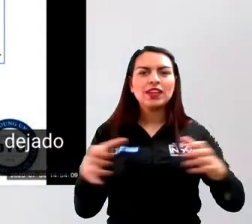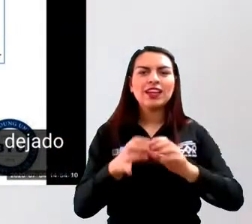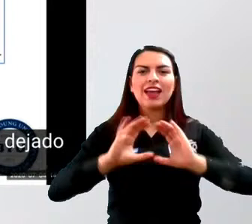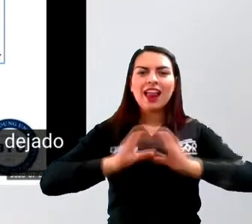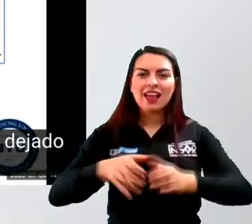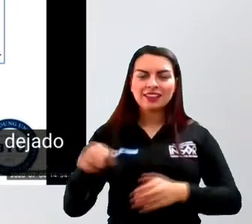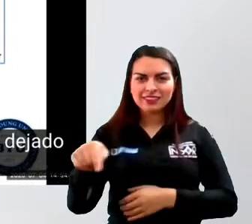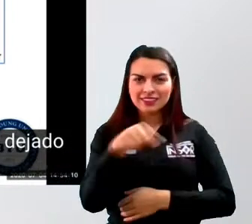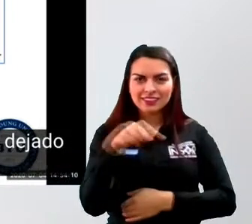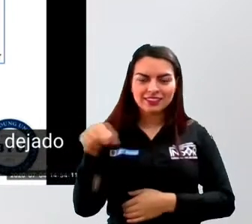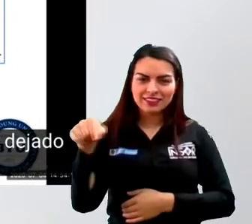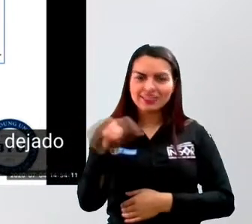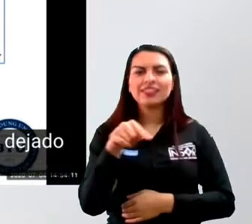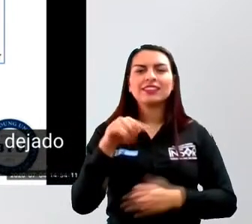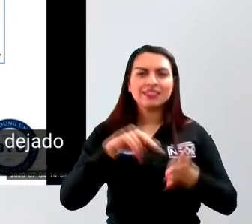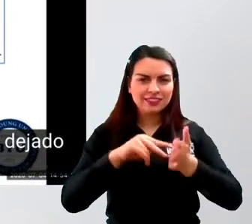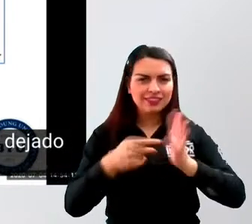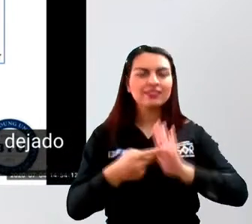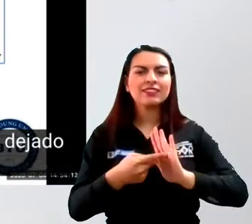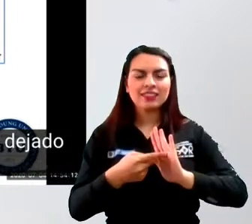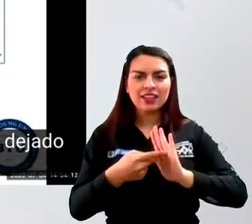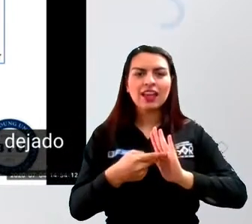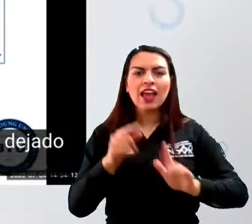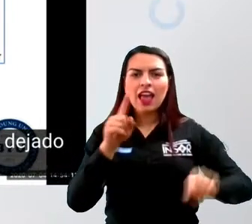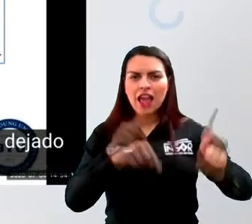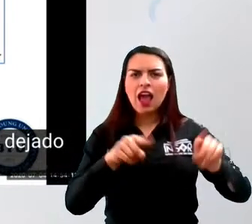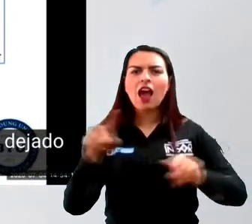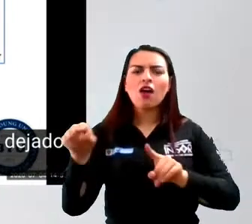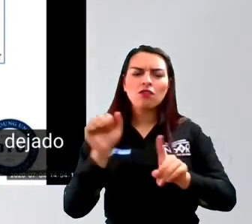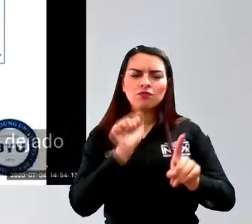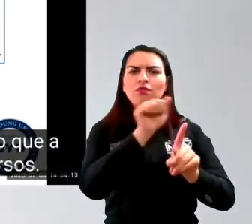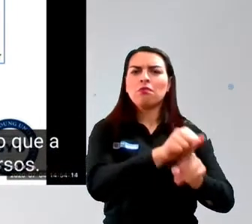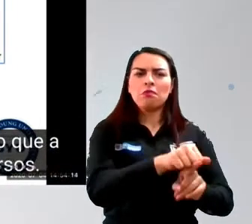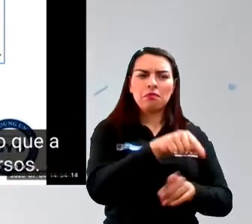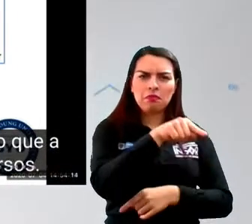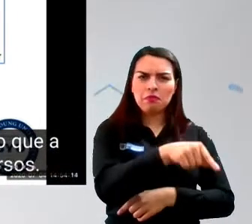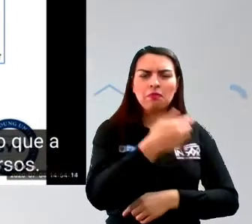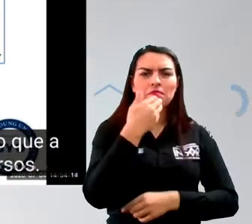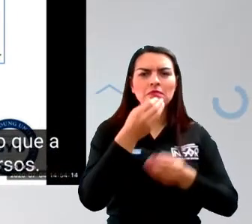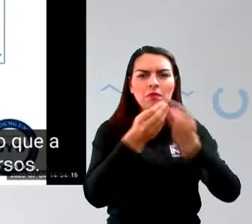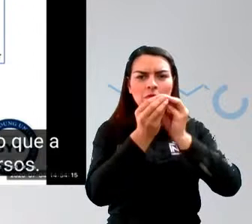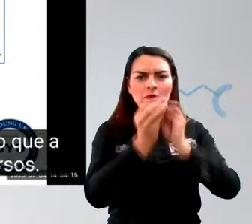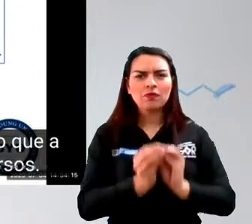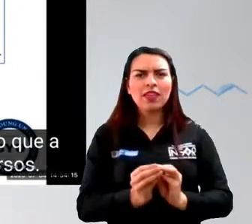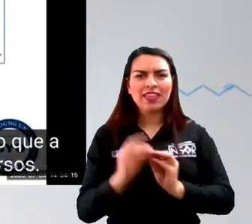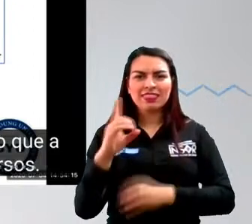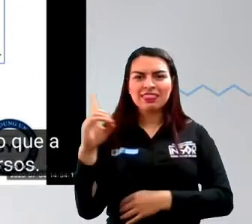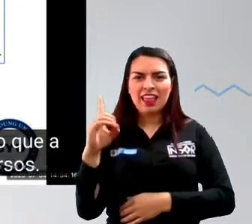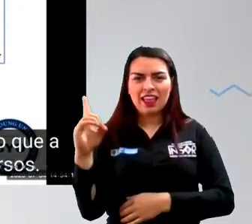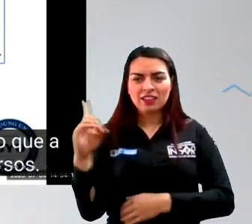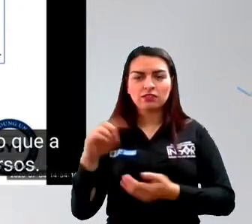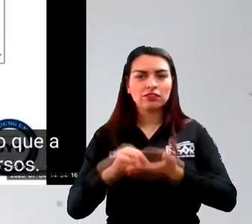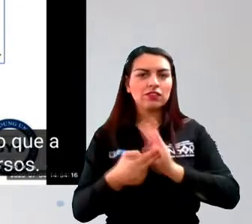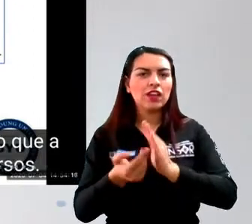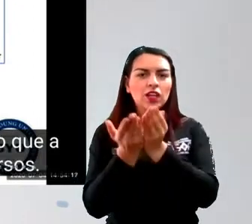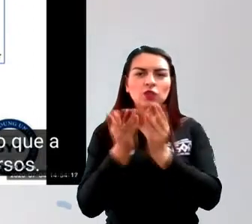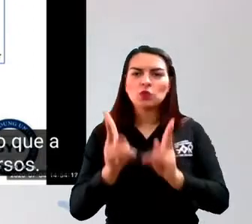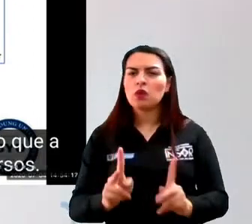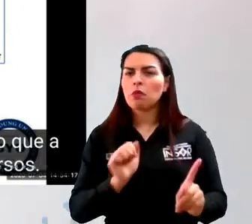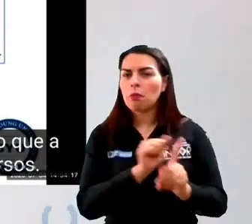que hay mucho más dejado sin hacer por el estudiante en el modelo del lado derecho. Si